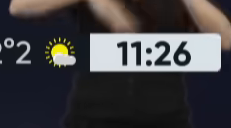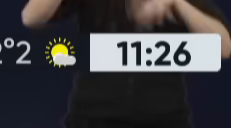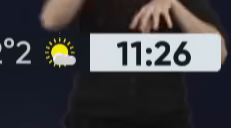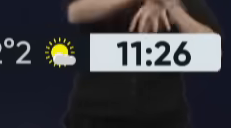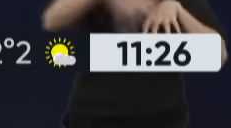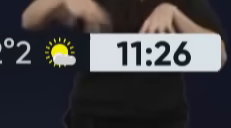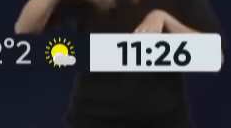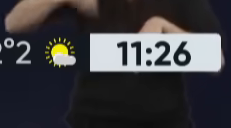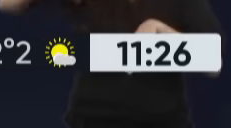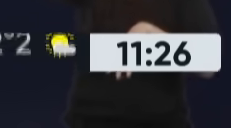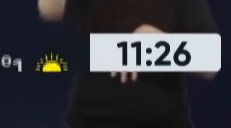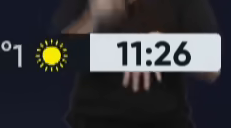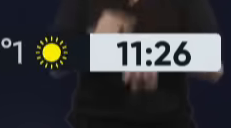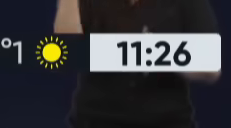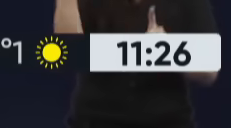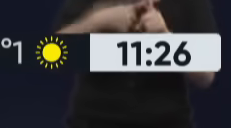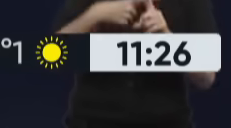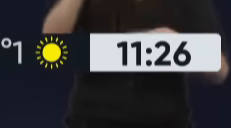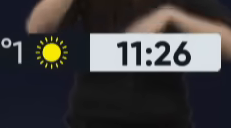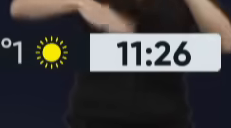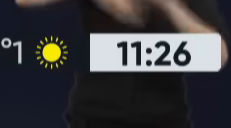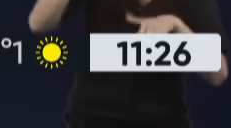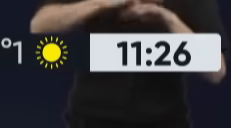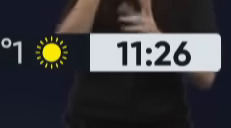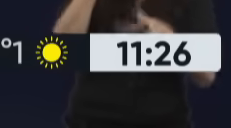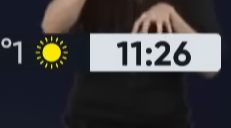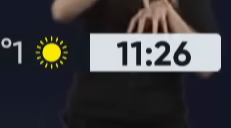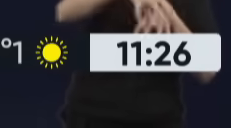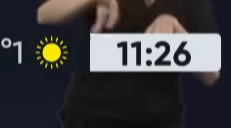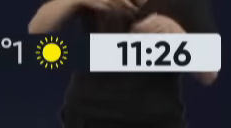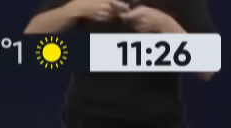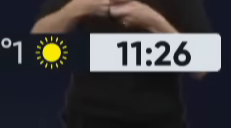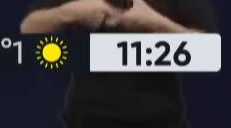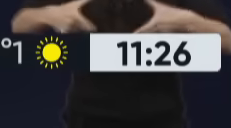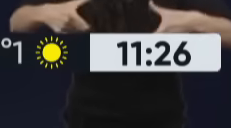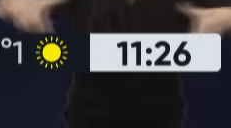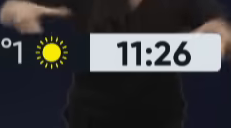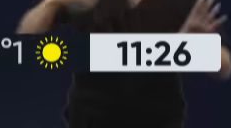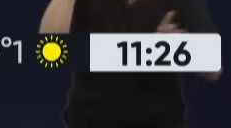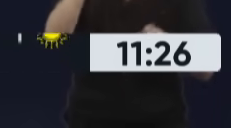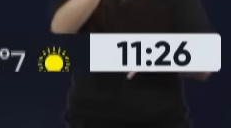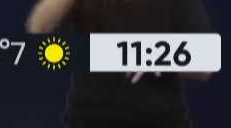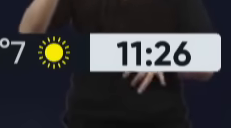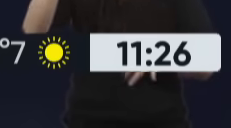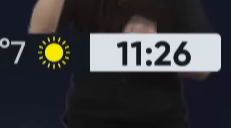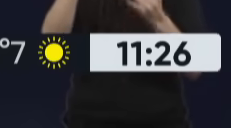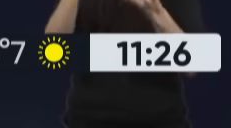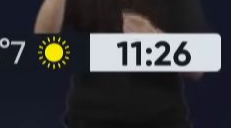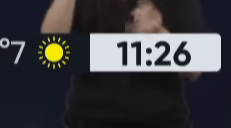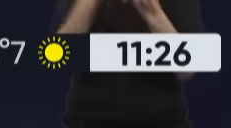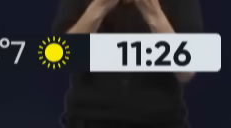territorio nacional, con la construcción y ampliación de estaciones transformadoras en 500 kilovatios, la incorporación de más